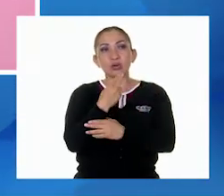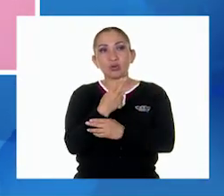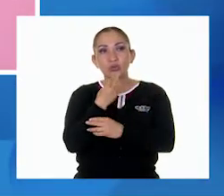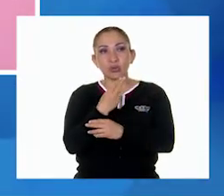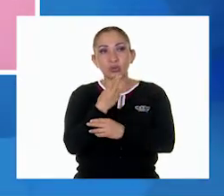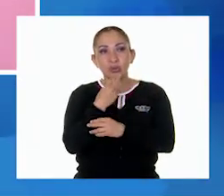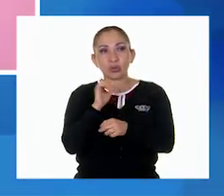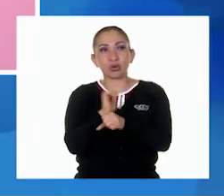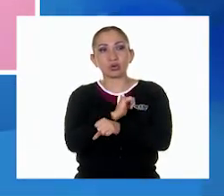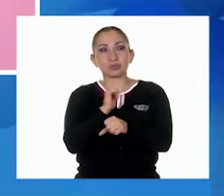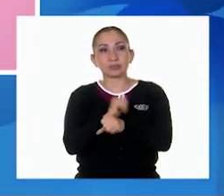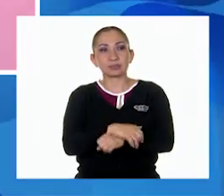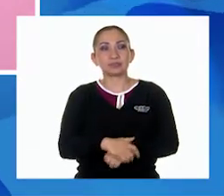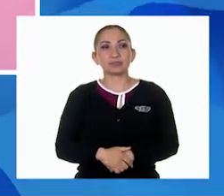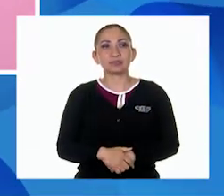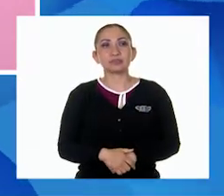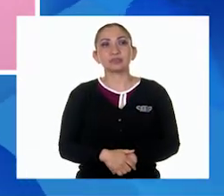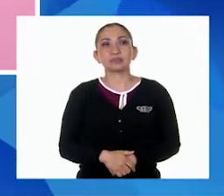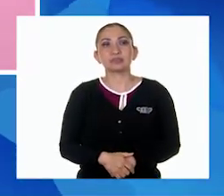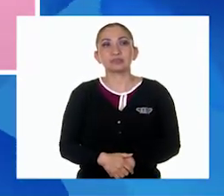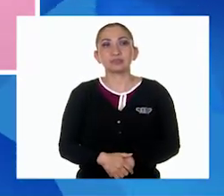del automóvil.